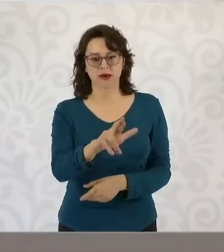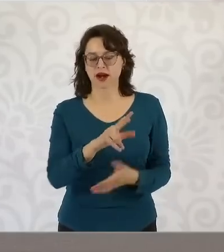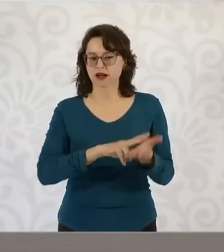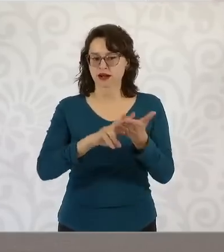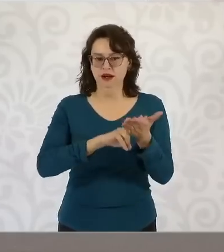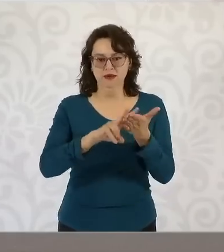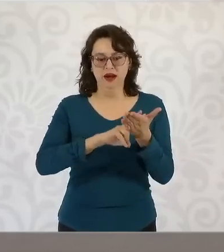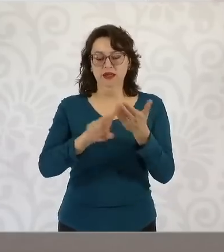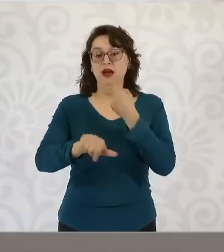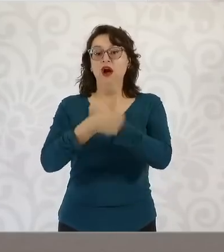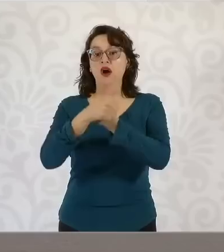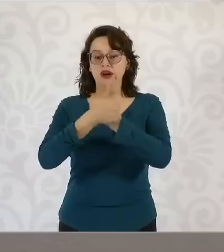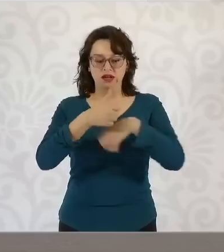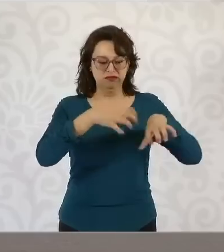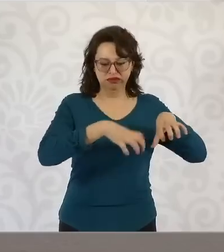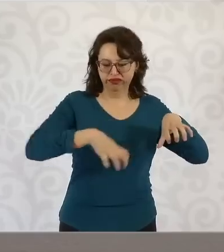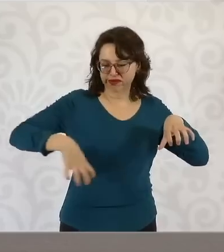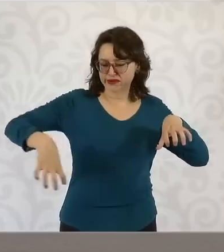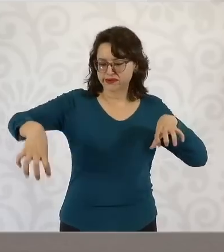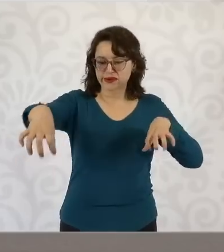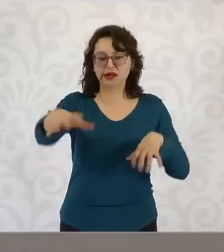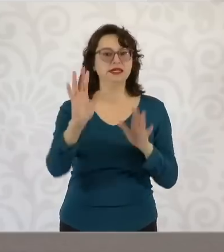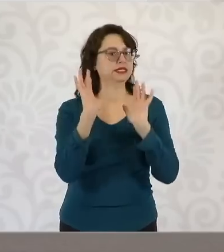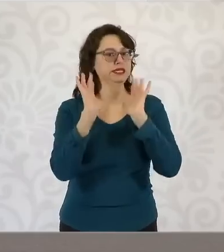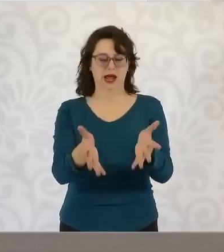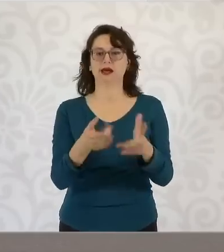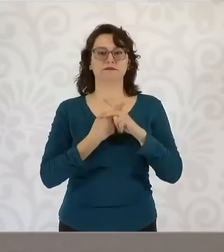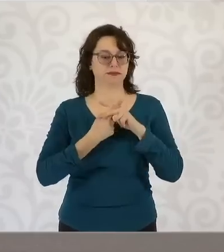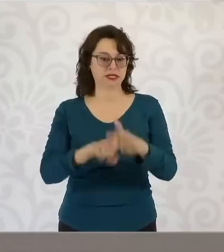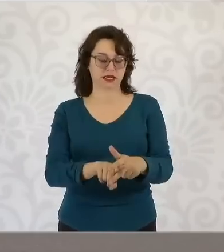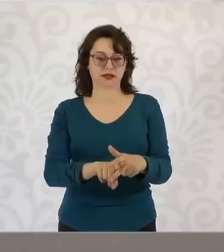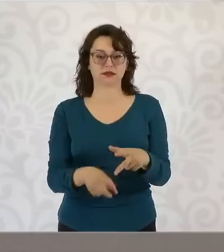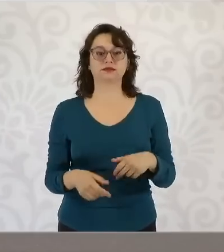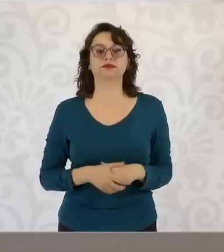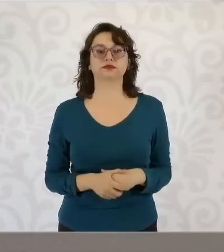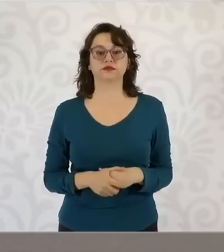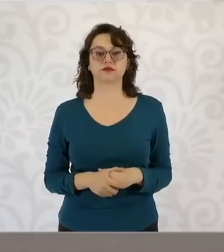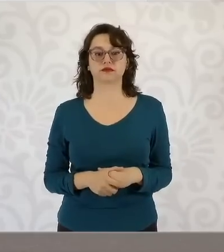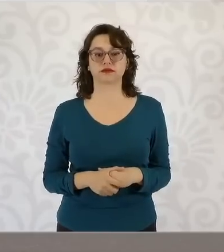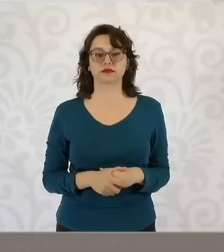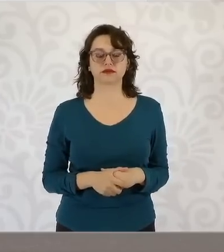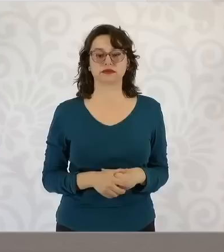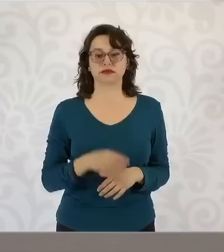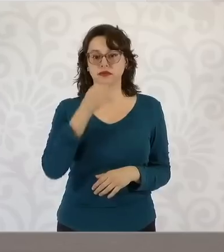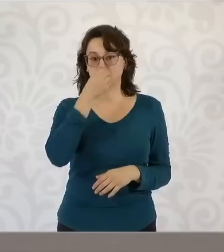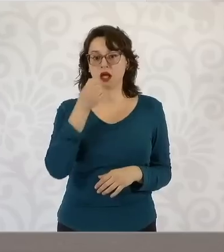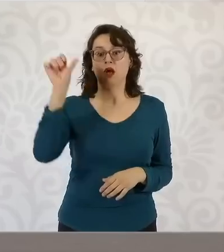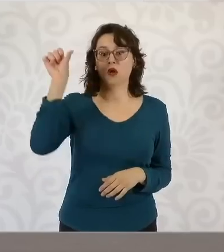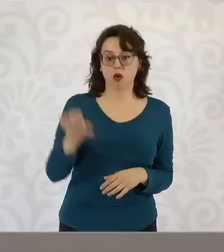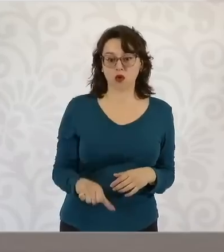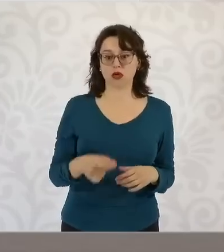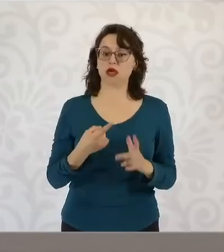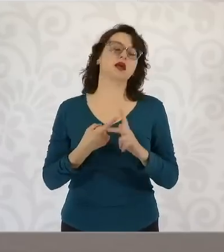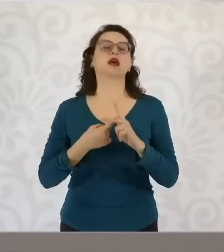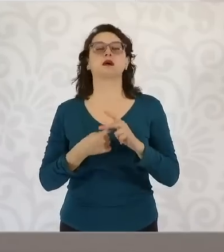encuentran, son 11, todos los que están aquí. Los que hoy salen a este proceso